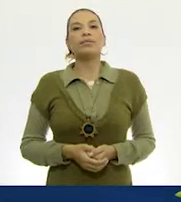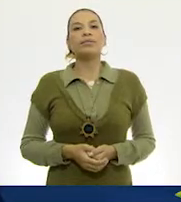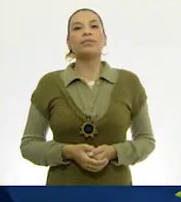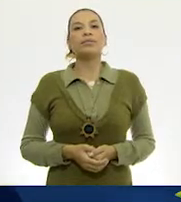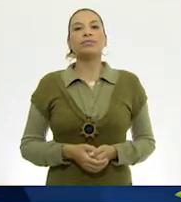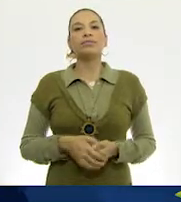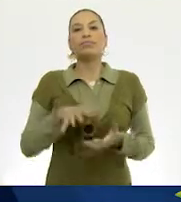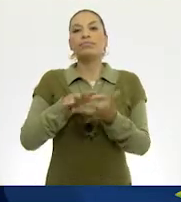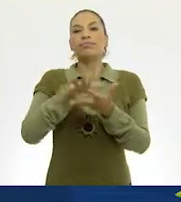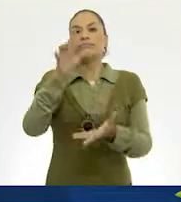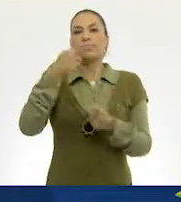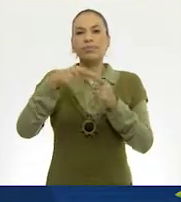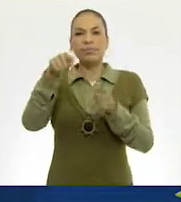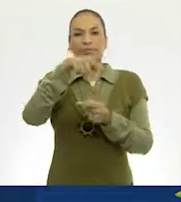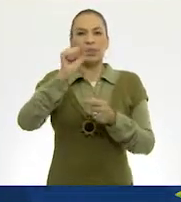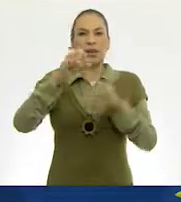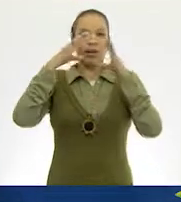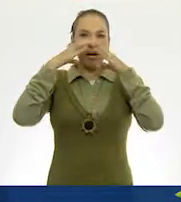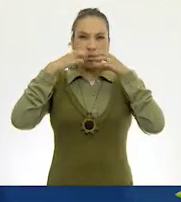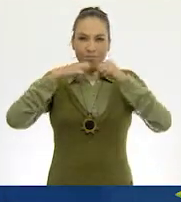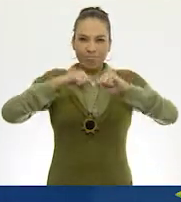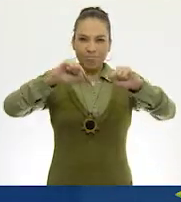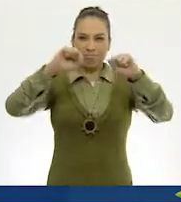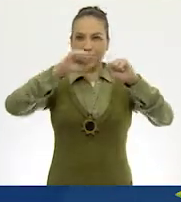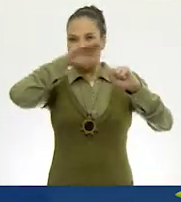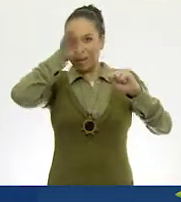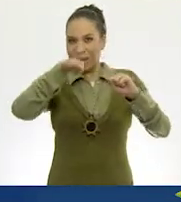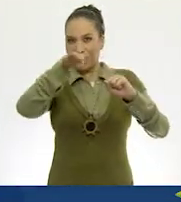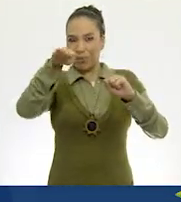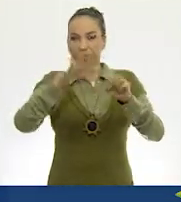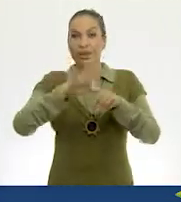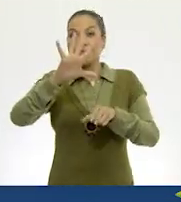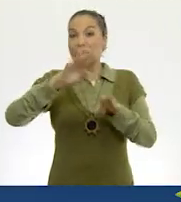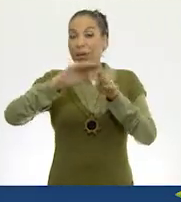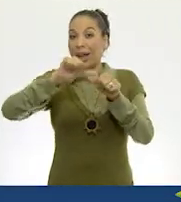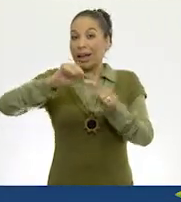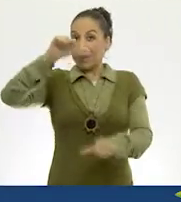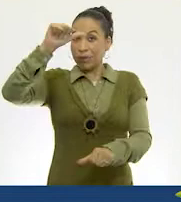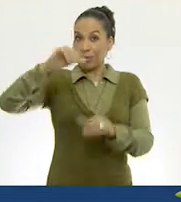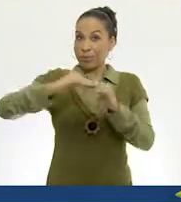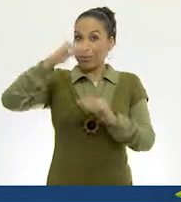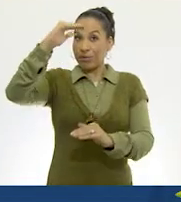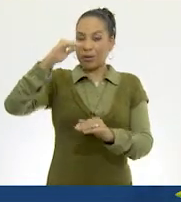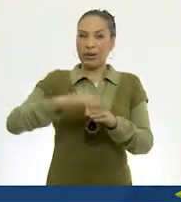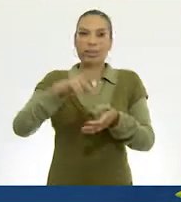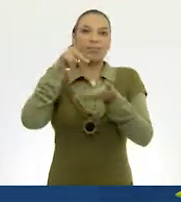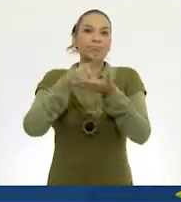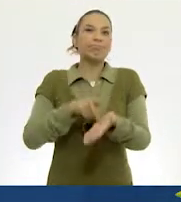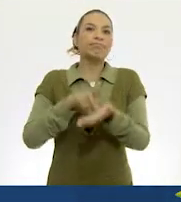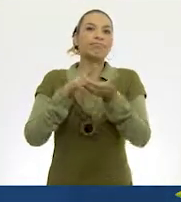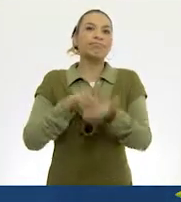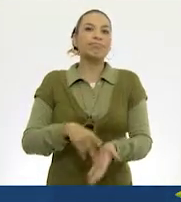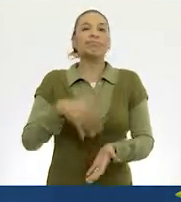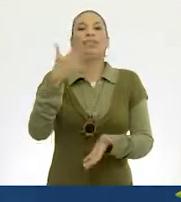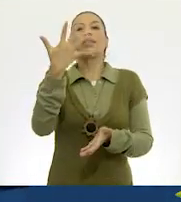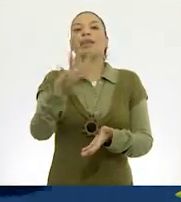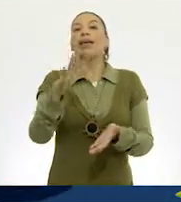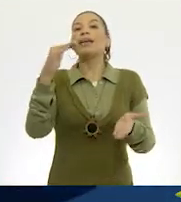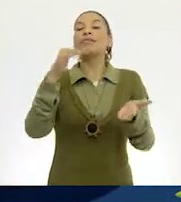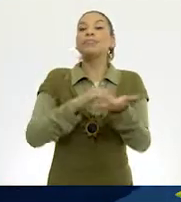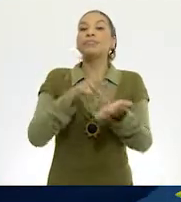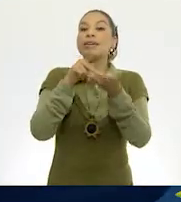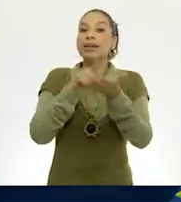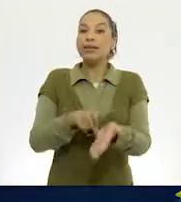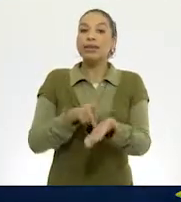El mayor de todos, el mamut, superaba los 5 metros de altura. Tenía un peso de alrededor de 10